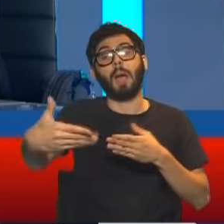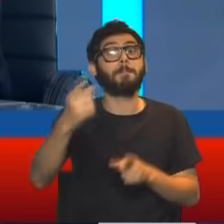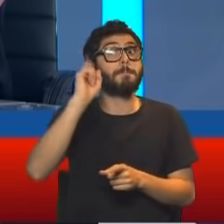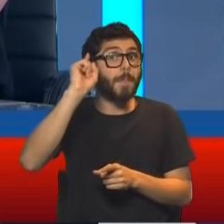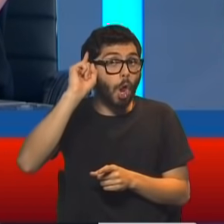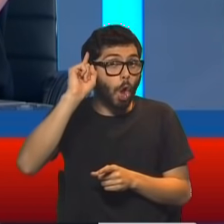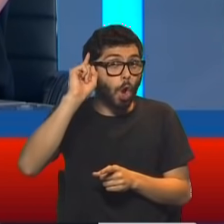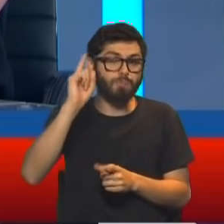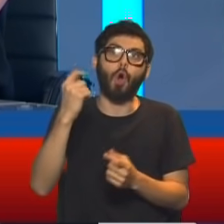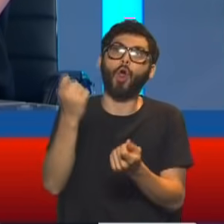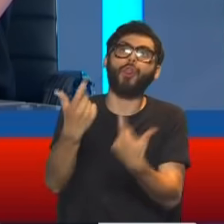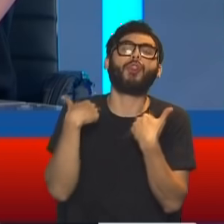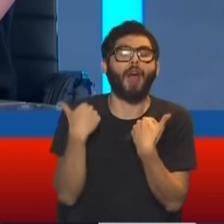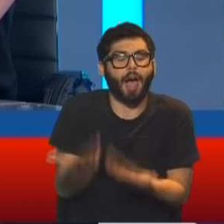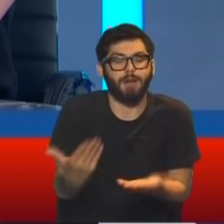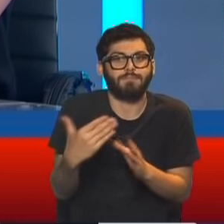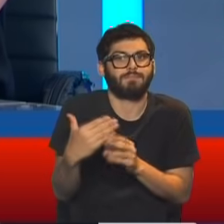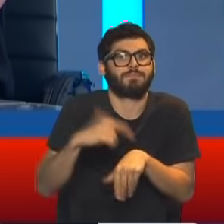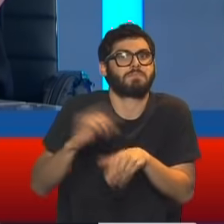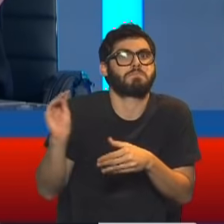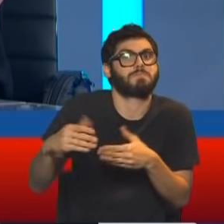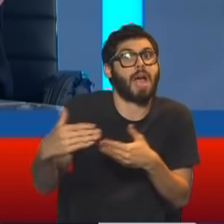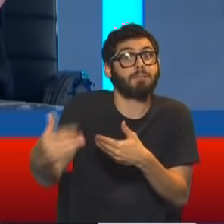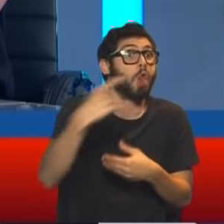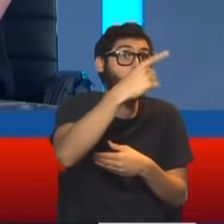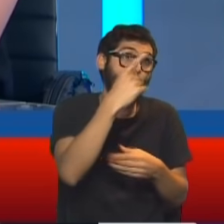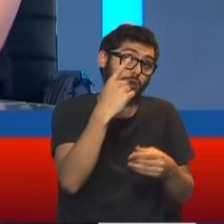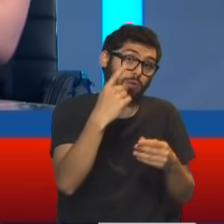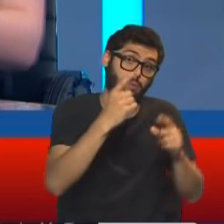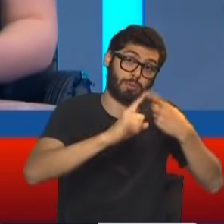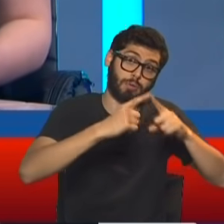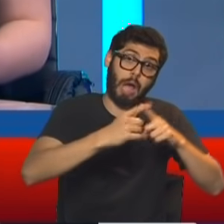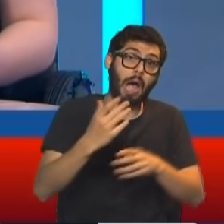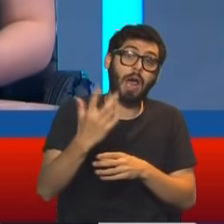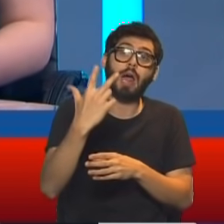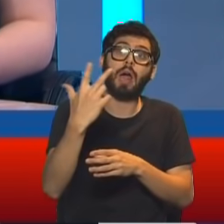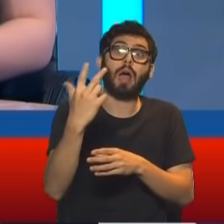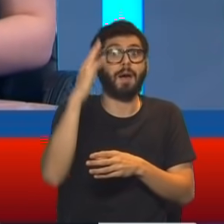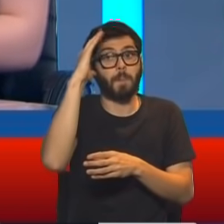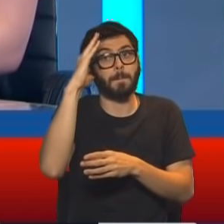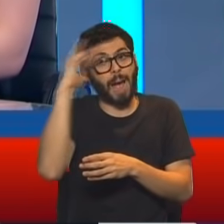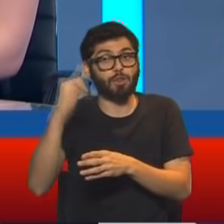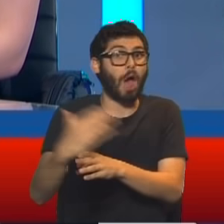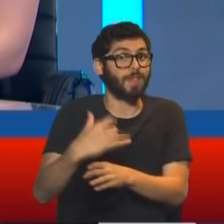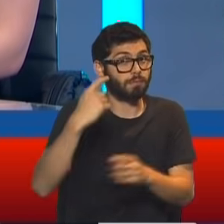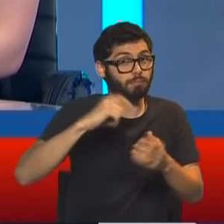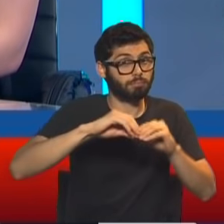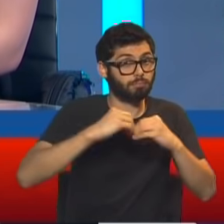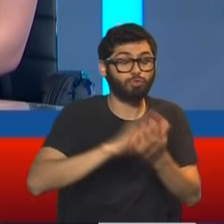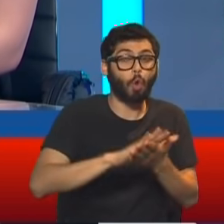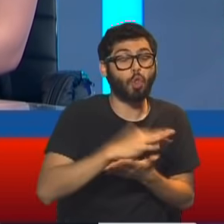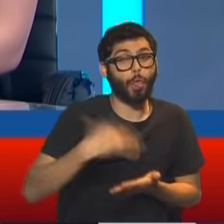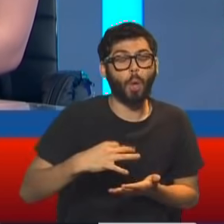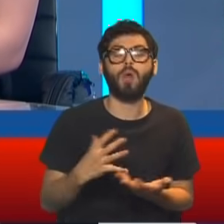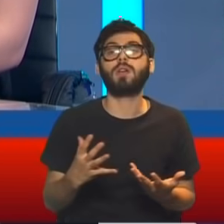tenía que tener un acuerdo justamente antes del primer trimestre con el Fondo Monetario Internacional. Así que primer trimestre de 2022, que es